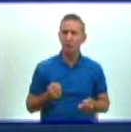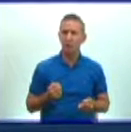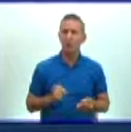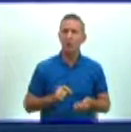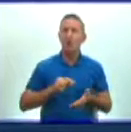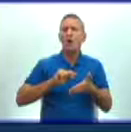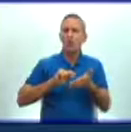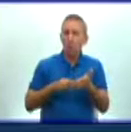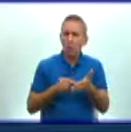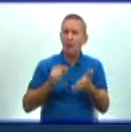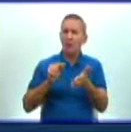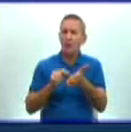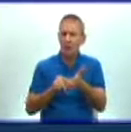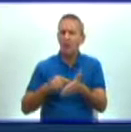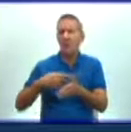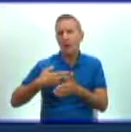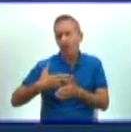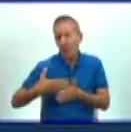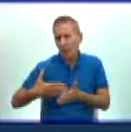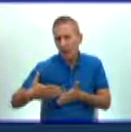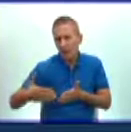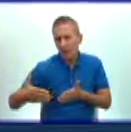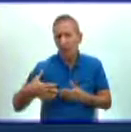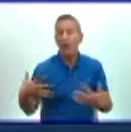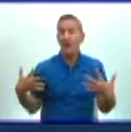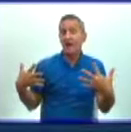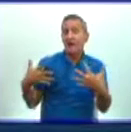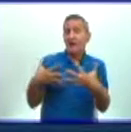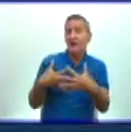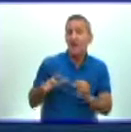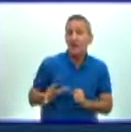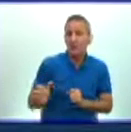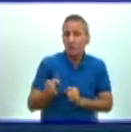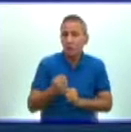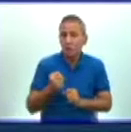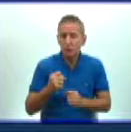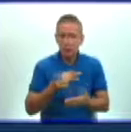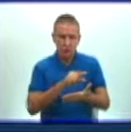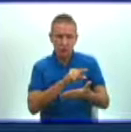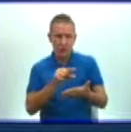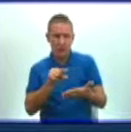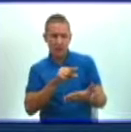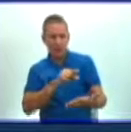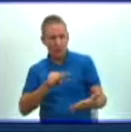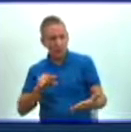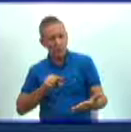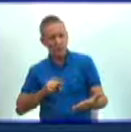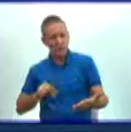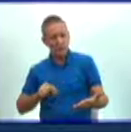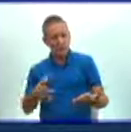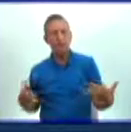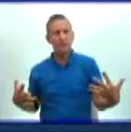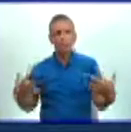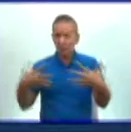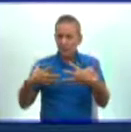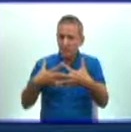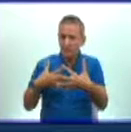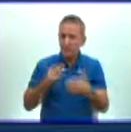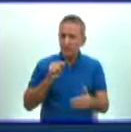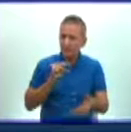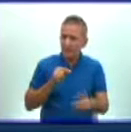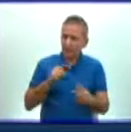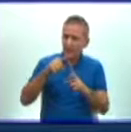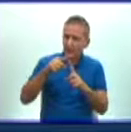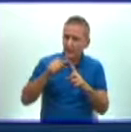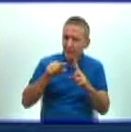ir entrelazando, relacionando todas mis oraciones? ¿Qué es el tema?